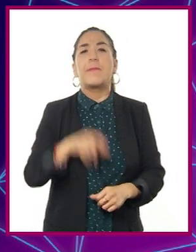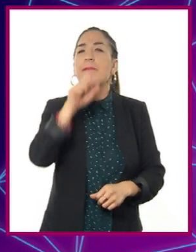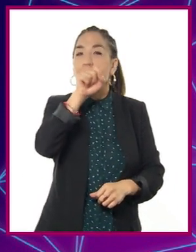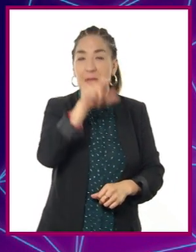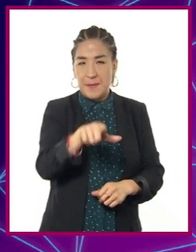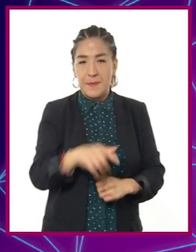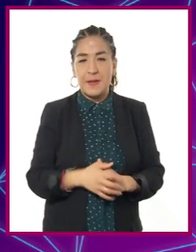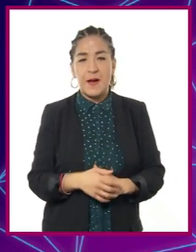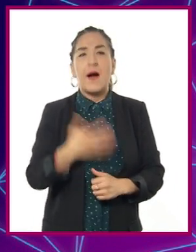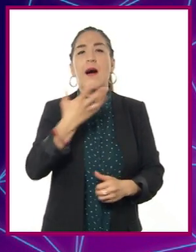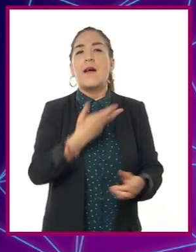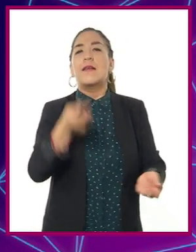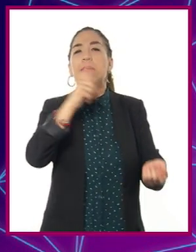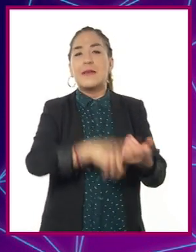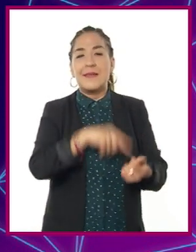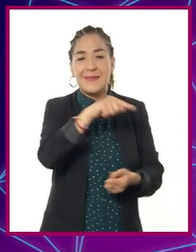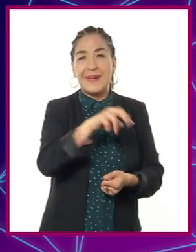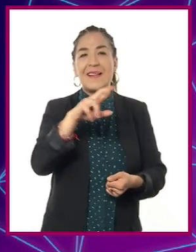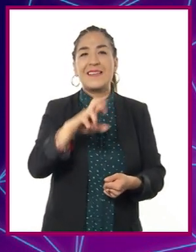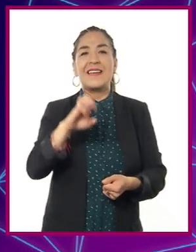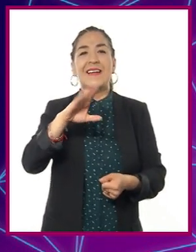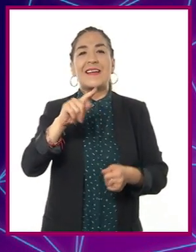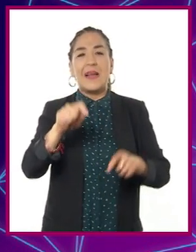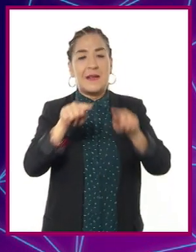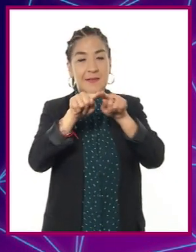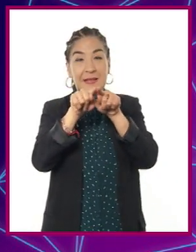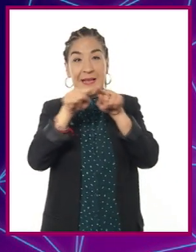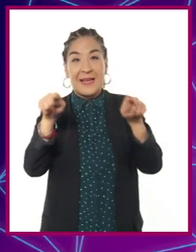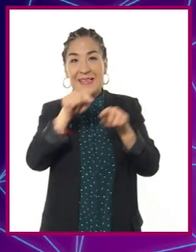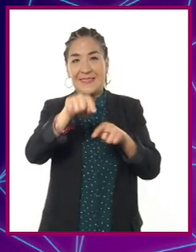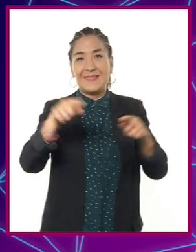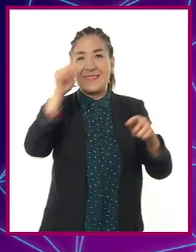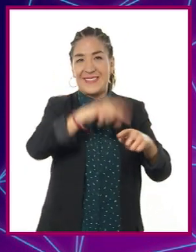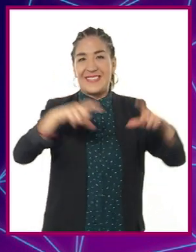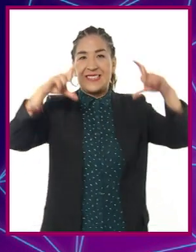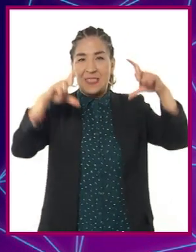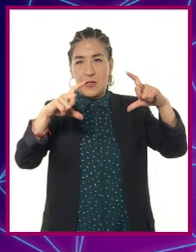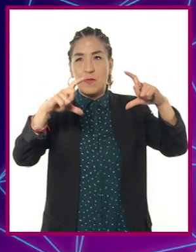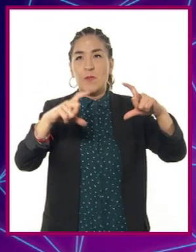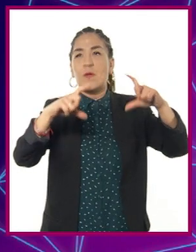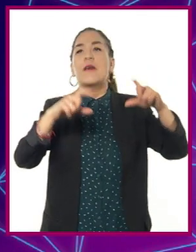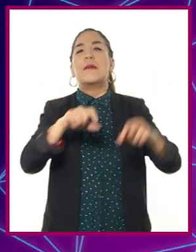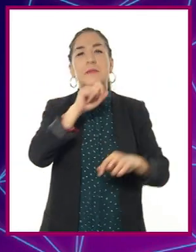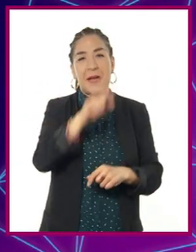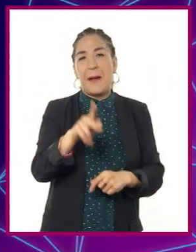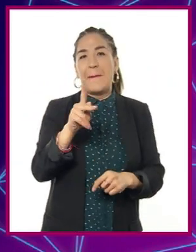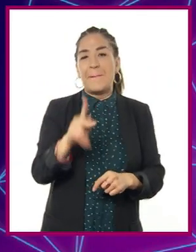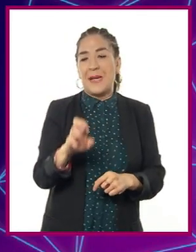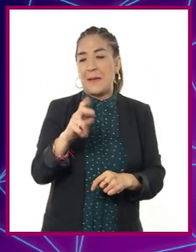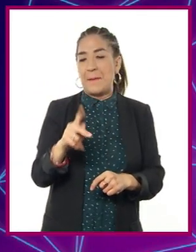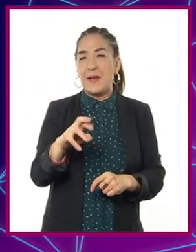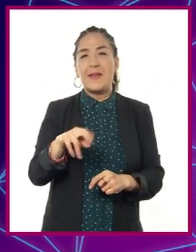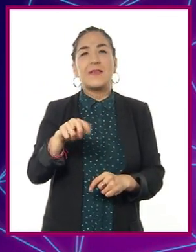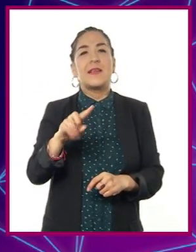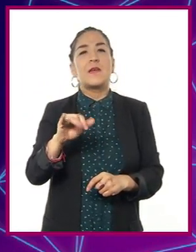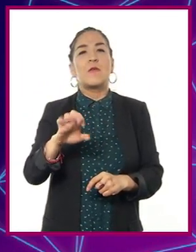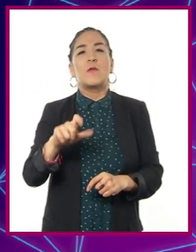Asimismo, se tiene que la recta tangente de una circunferencia es perpendicular a su